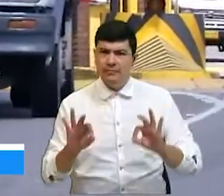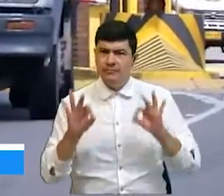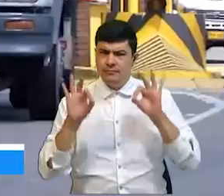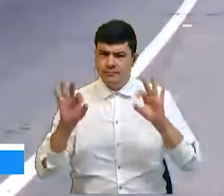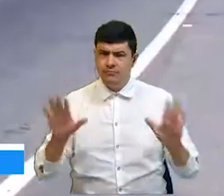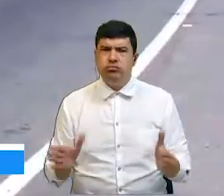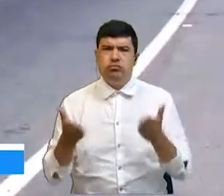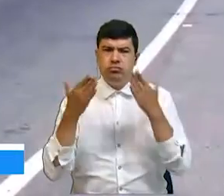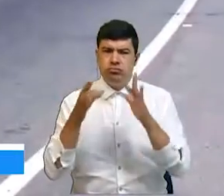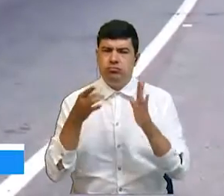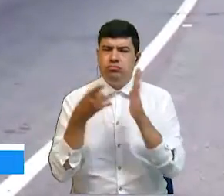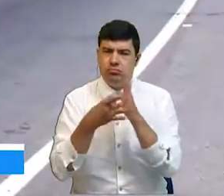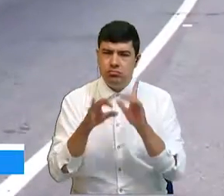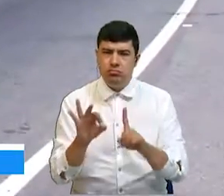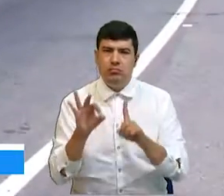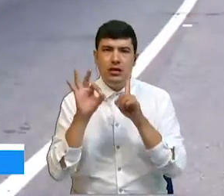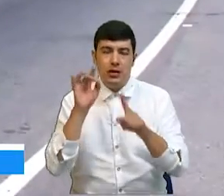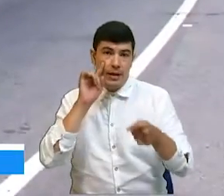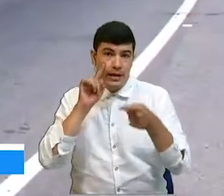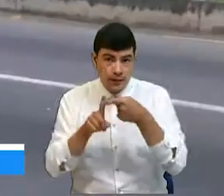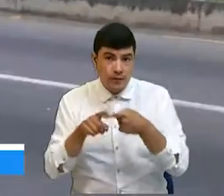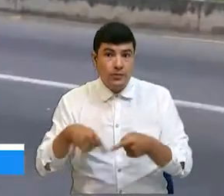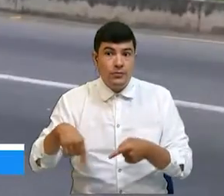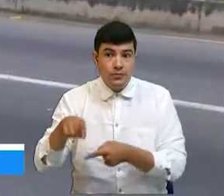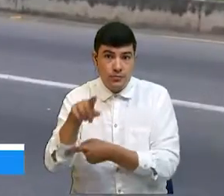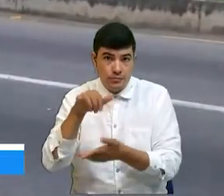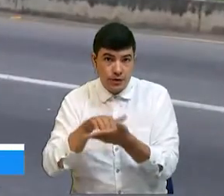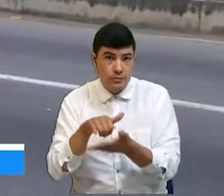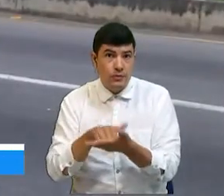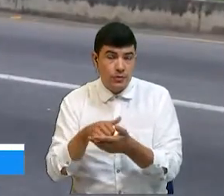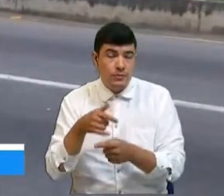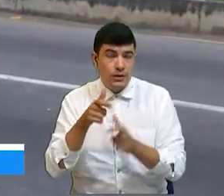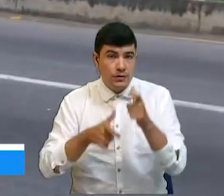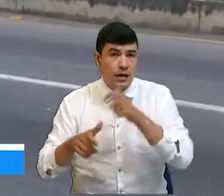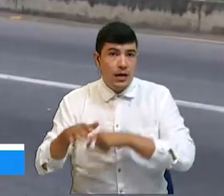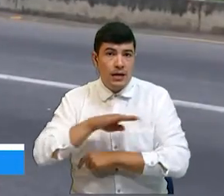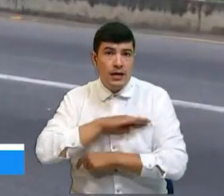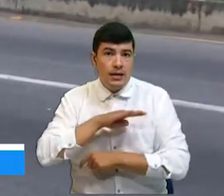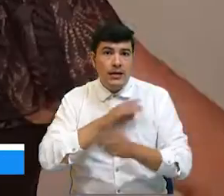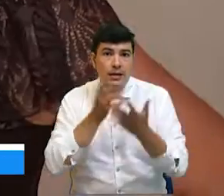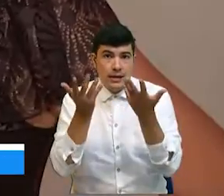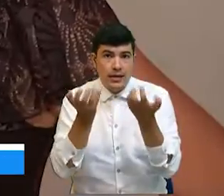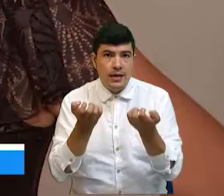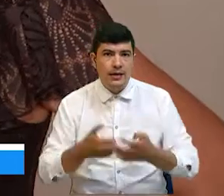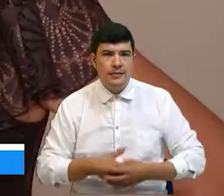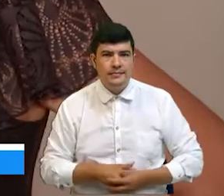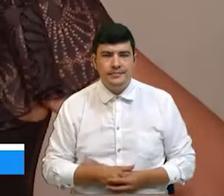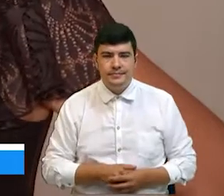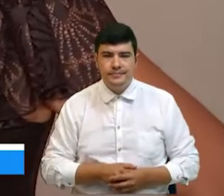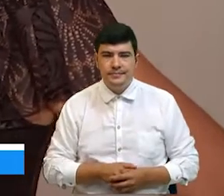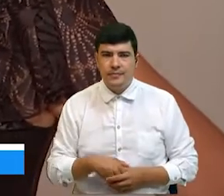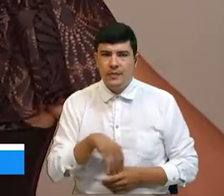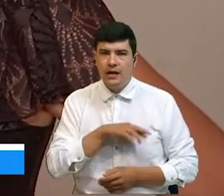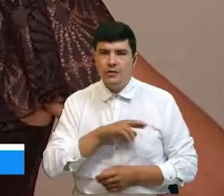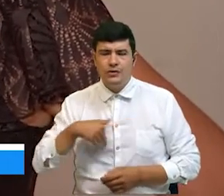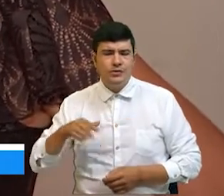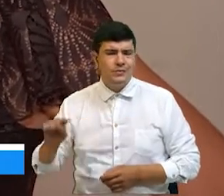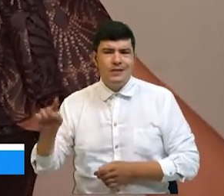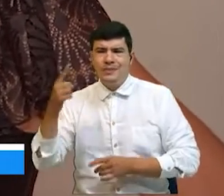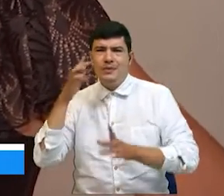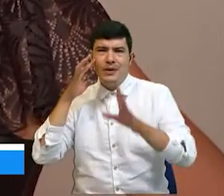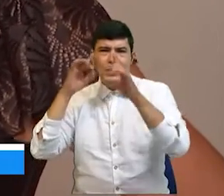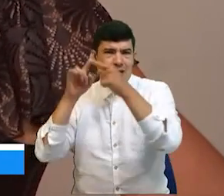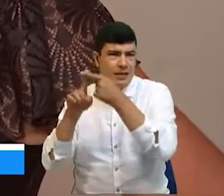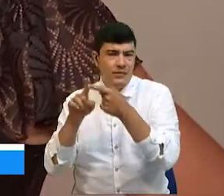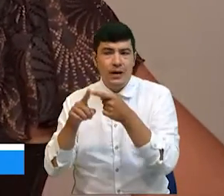competitivas y en buen estado fue la tarea que también fijaron los alcaldes. Tenemos una prioridad fundamental el tema